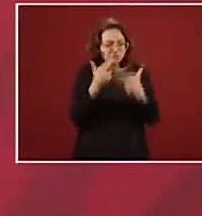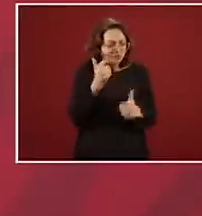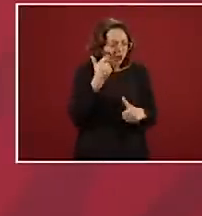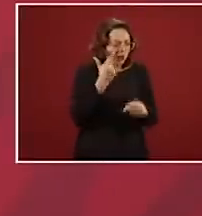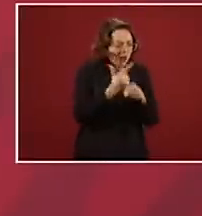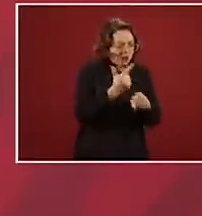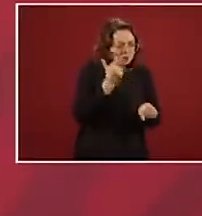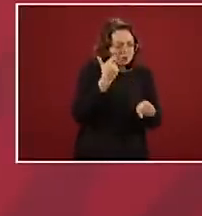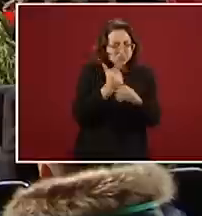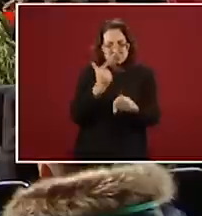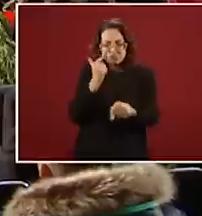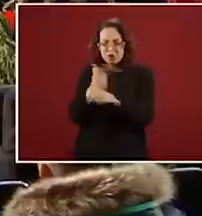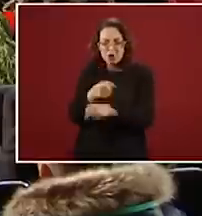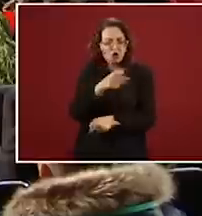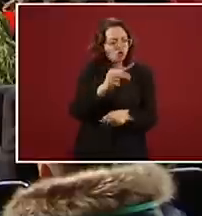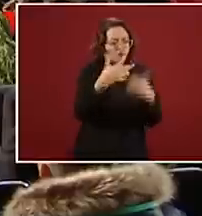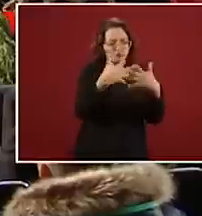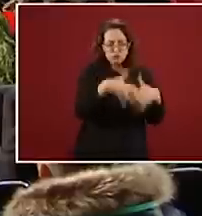funcionaba se puso